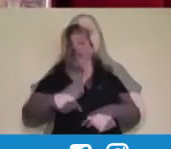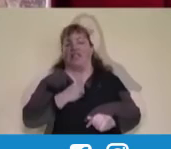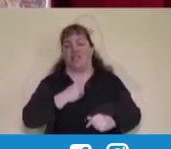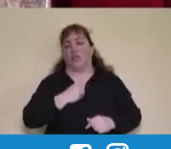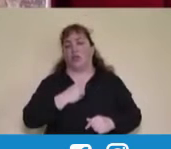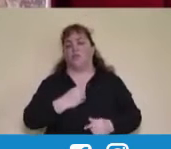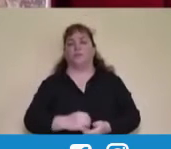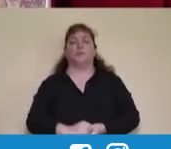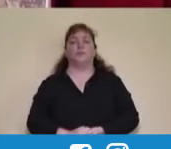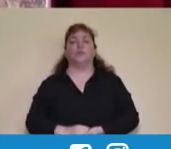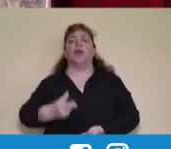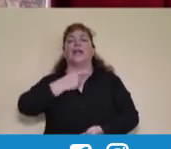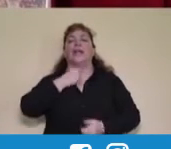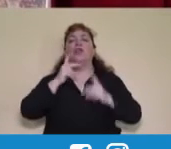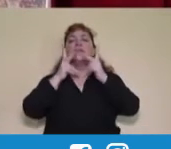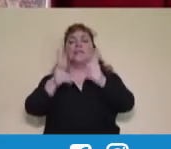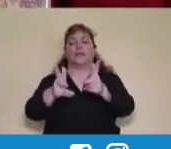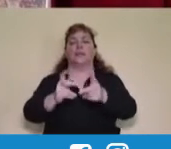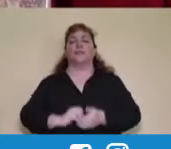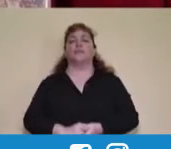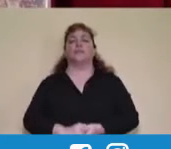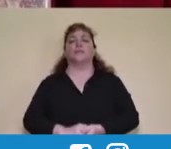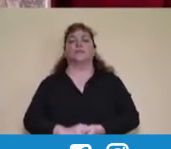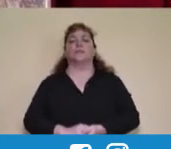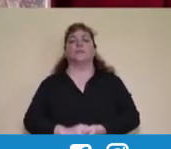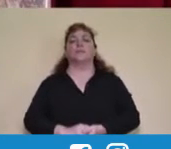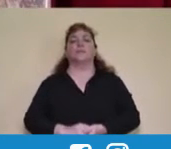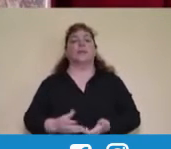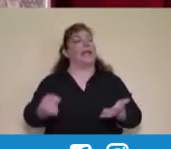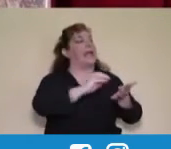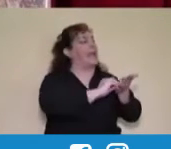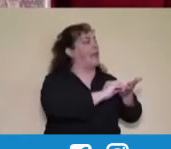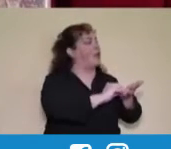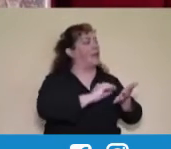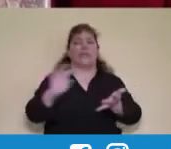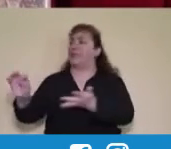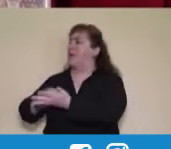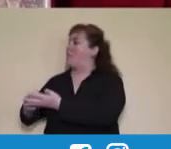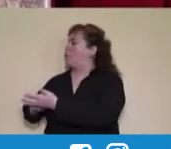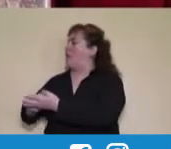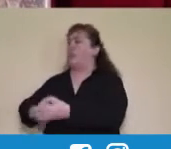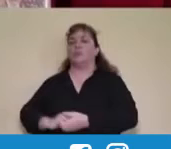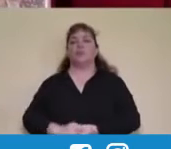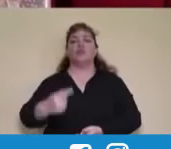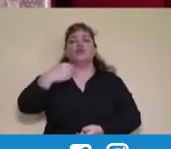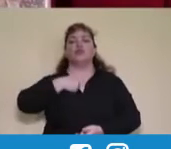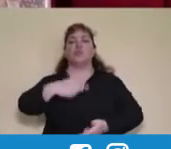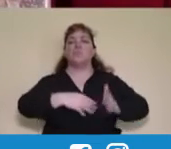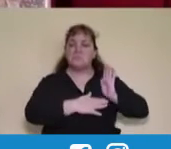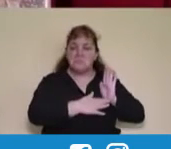Legislativa. Quiero decirles, señoras y señores legisladores, que he